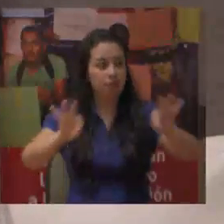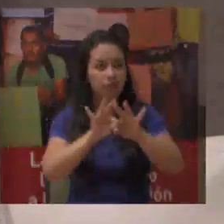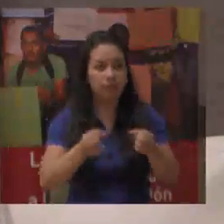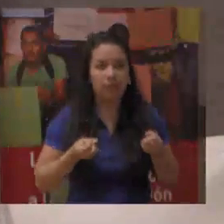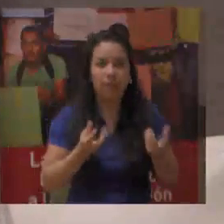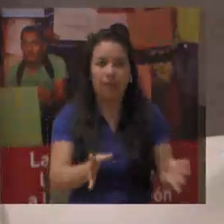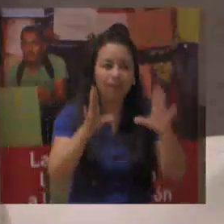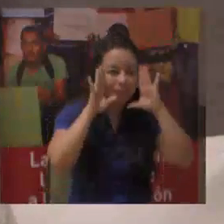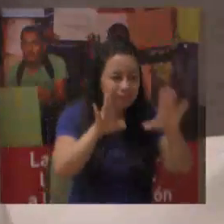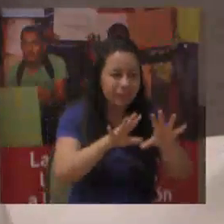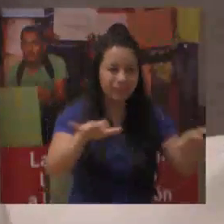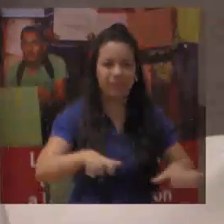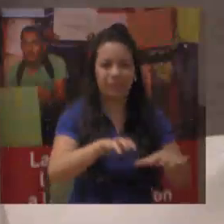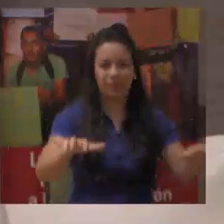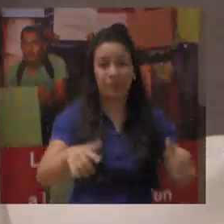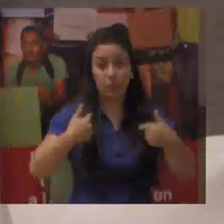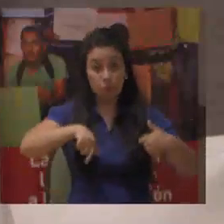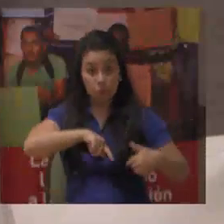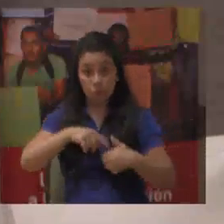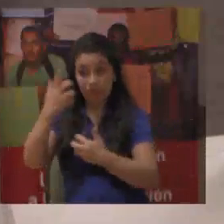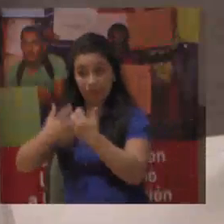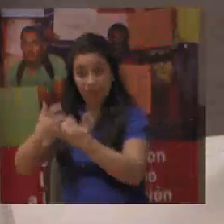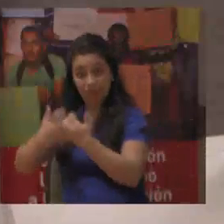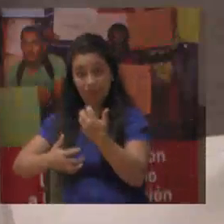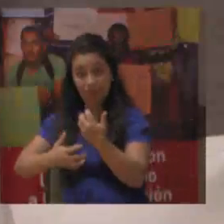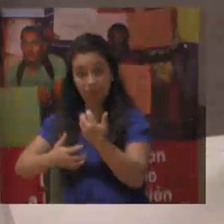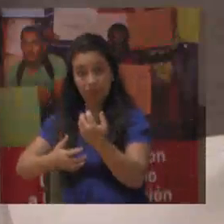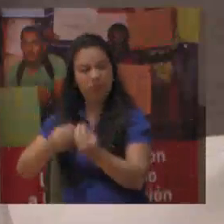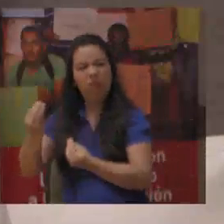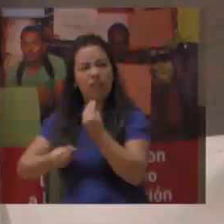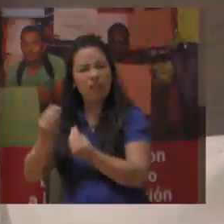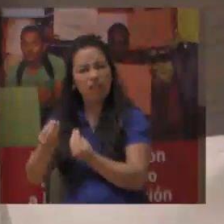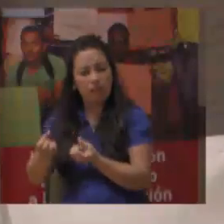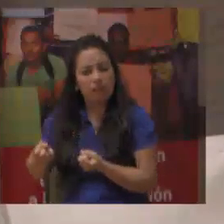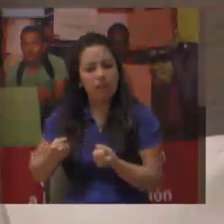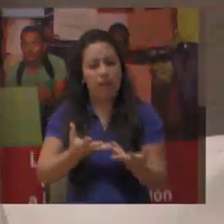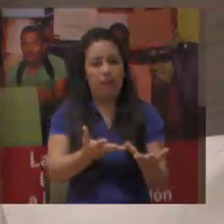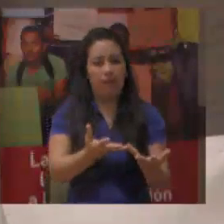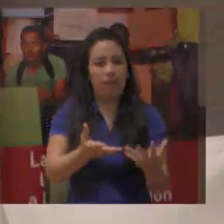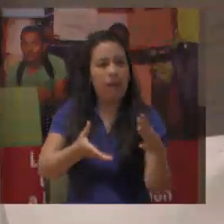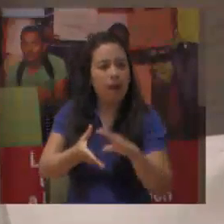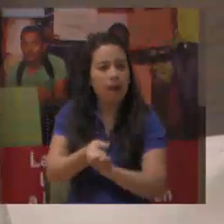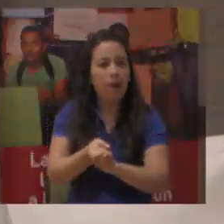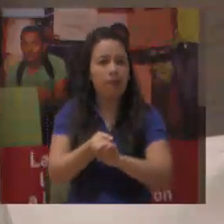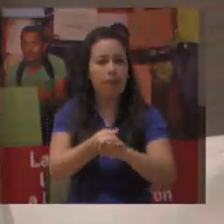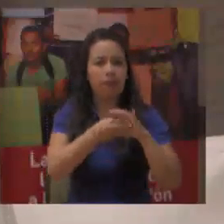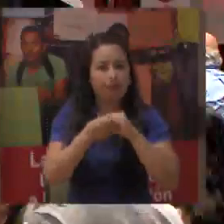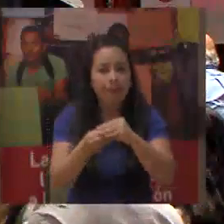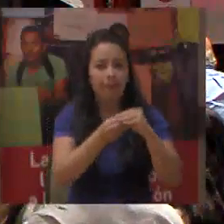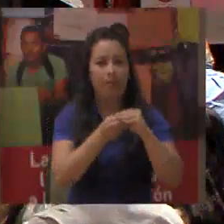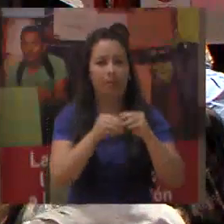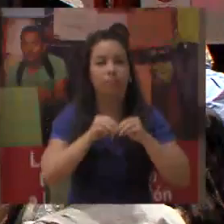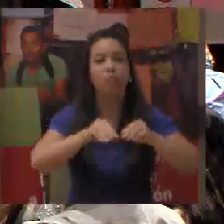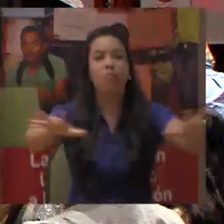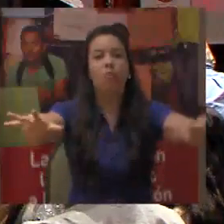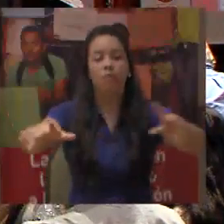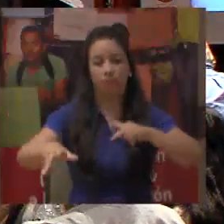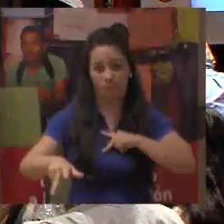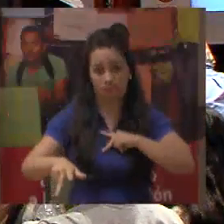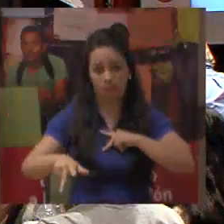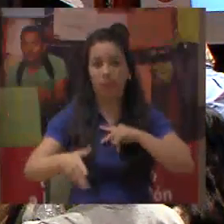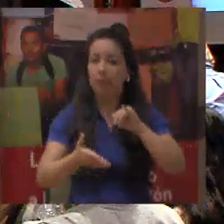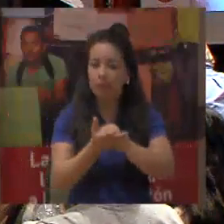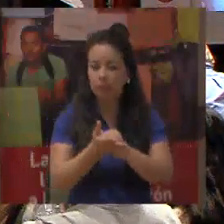importante, desde el empresariado, que seamos capaces de construir alianzas público-privadas. Esto